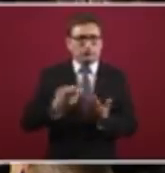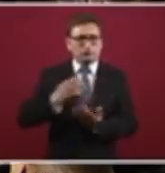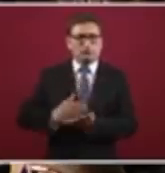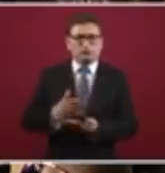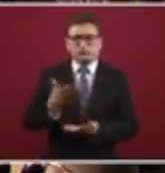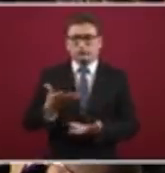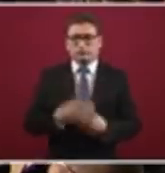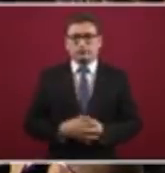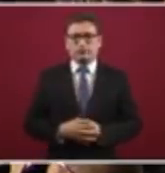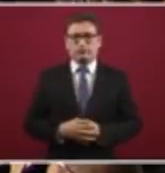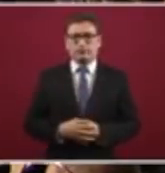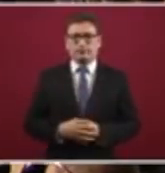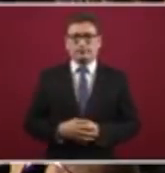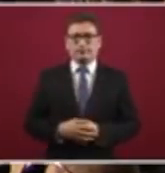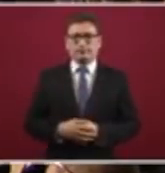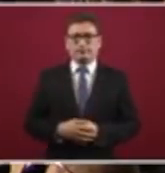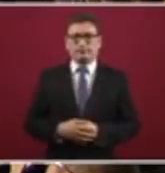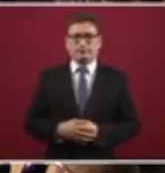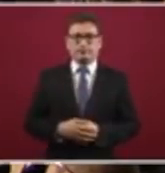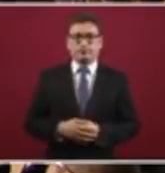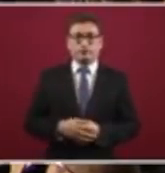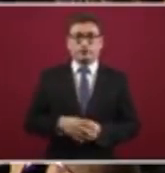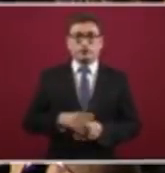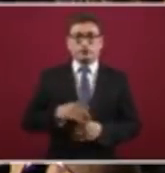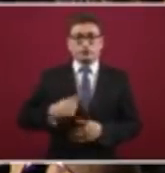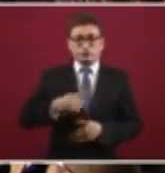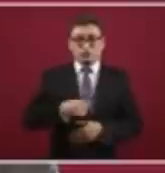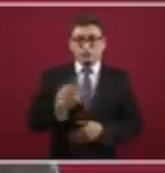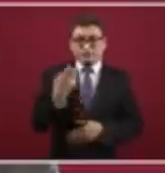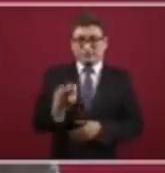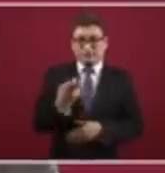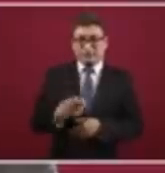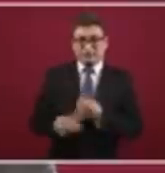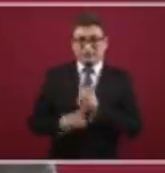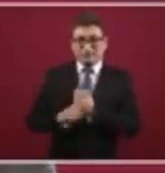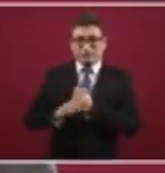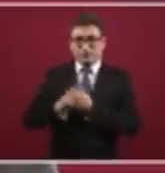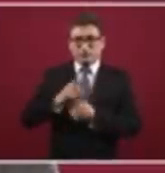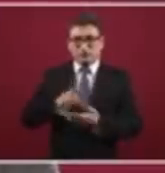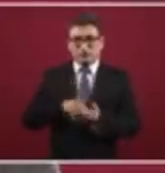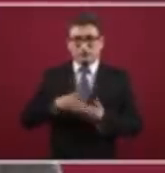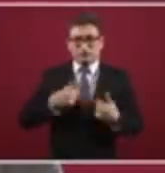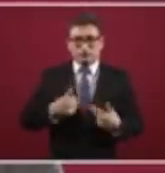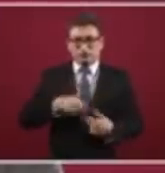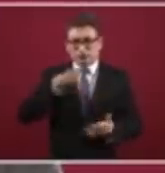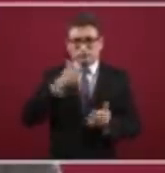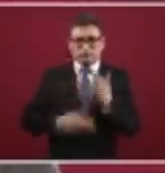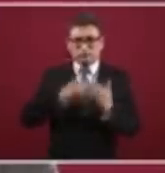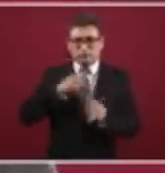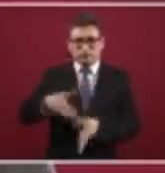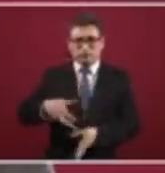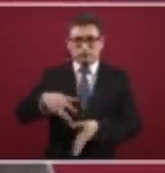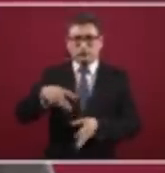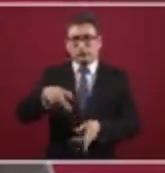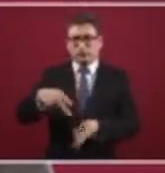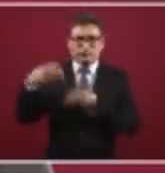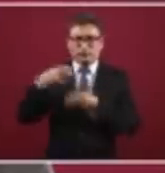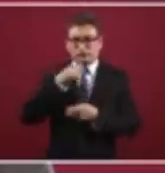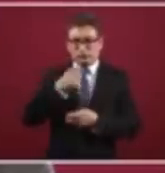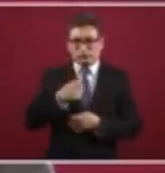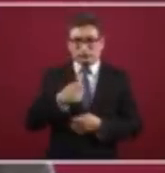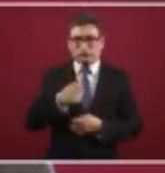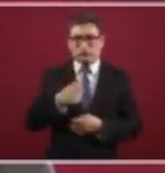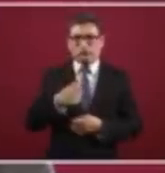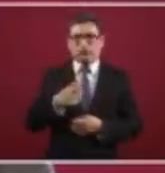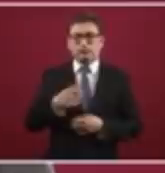punto de partida para agradecerle a repetir la no repetición de esos hechos violatorios de los derechos humanos es conocer la verdad hacer justicia